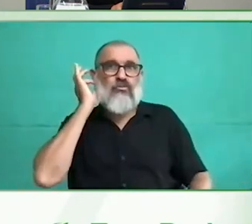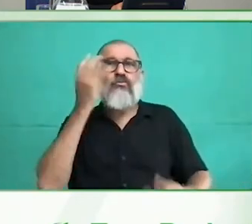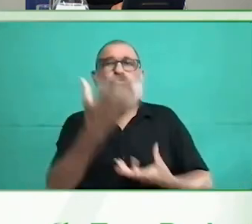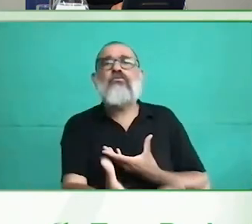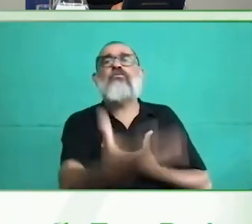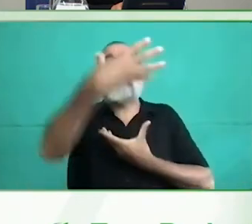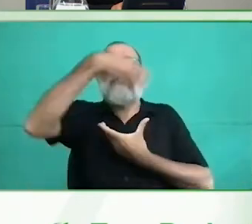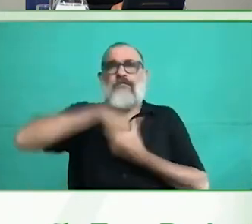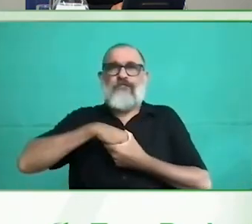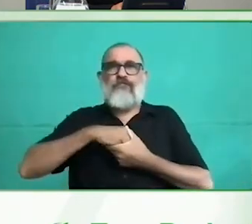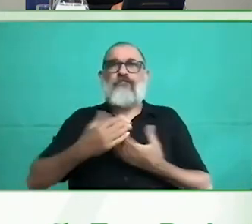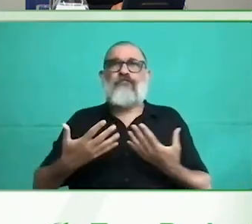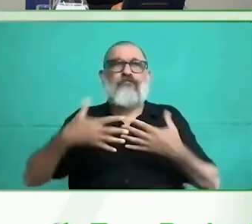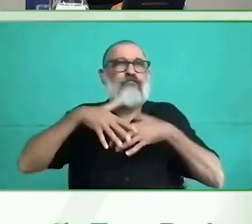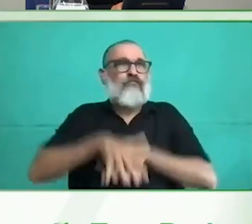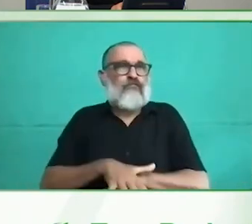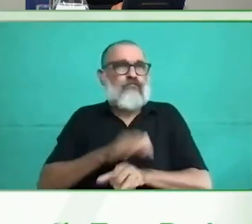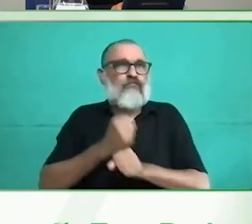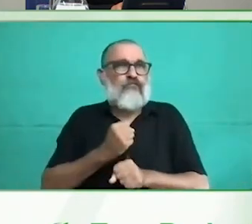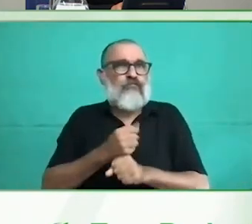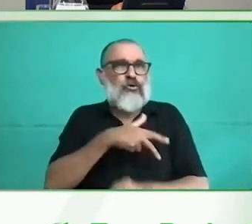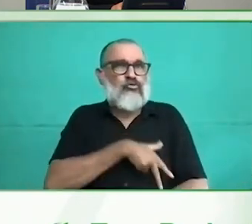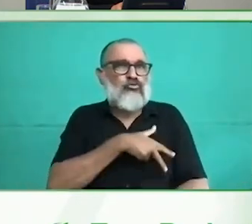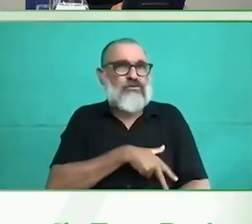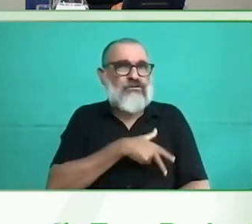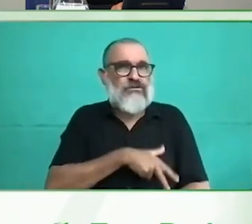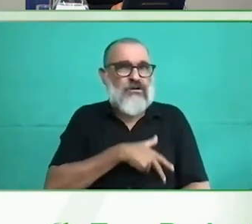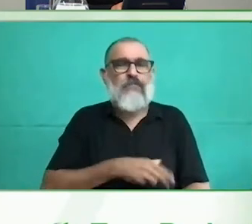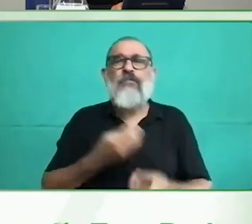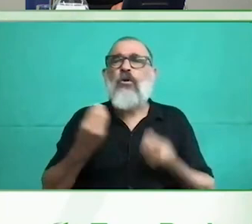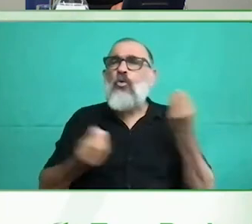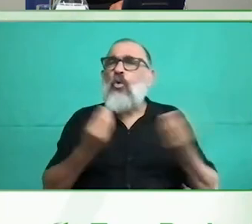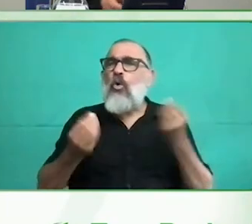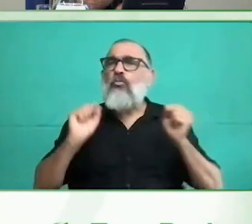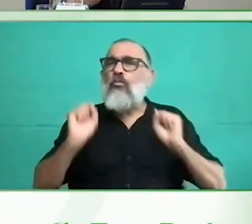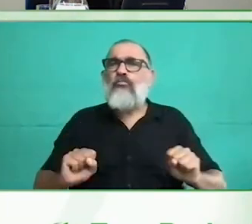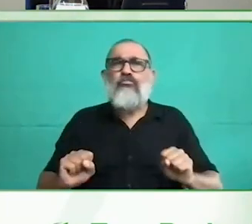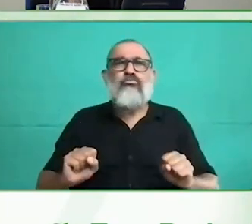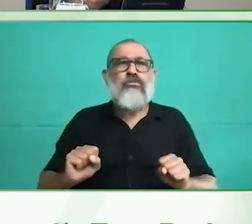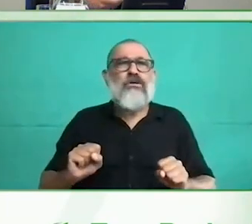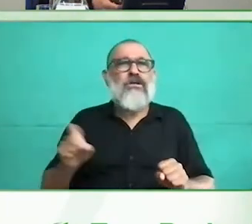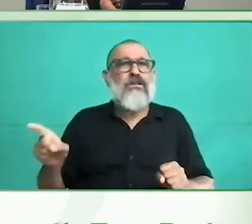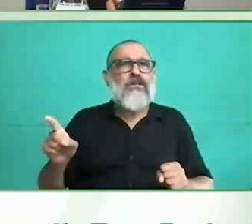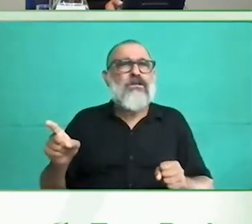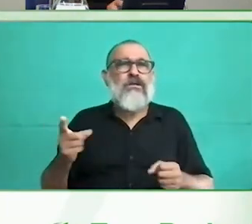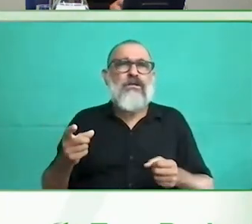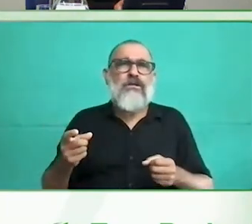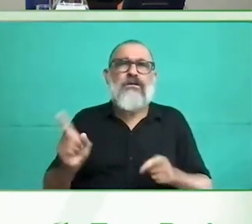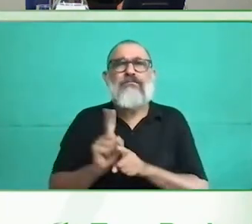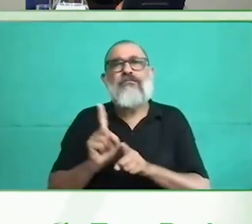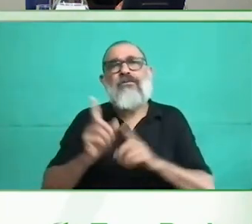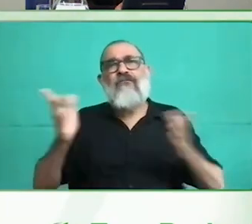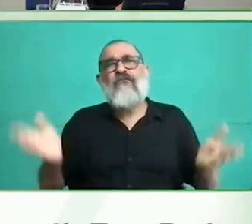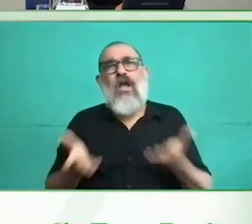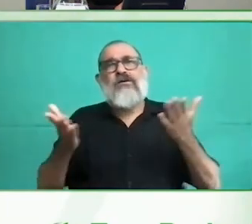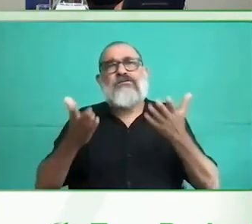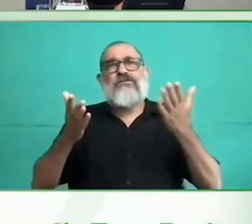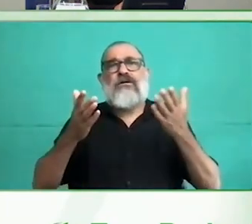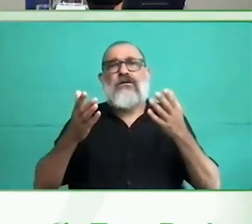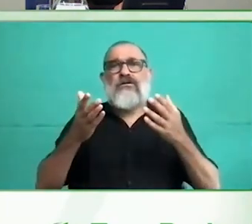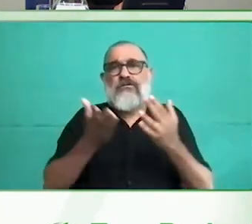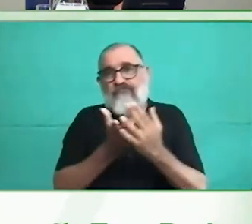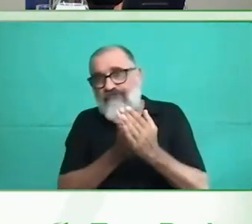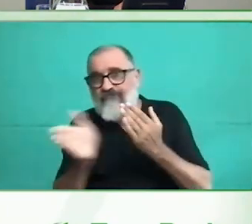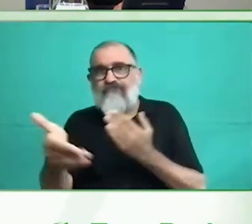mujeres con discapacidad. Y me quedé pensando exactamente en eso y haciendo exactamente este paralelo con el